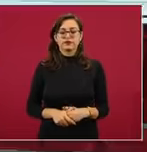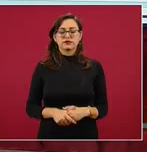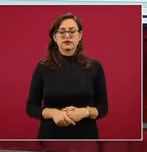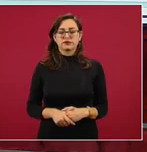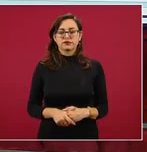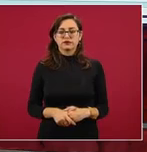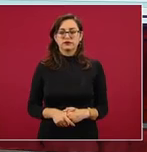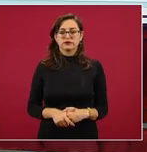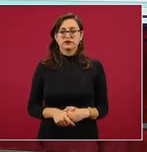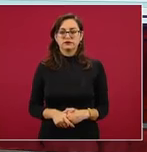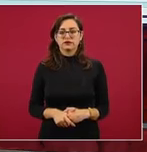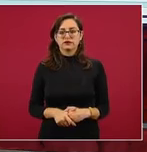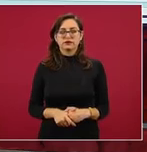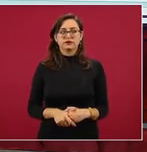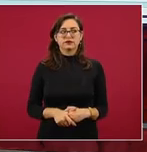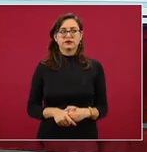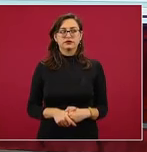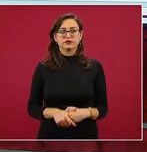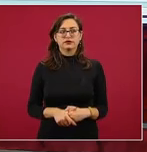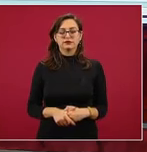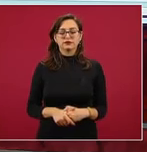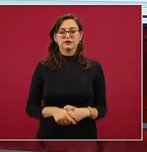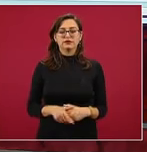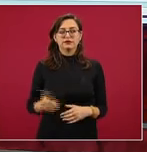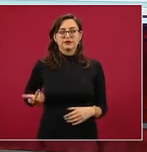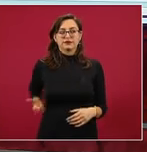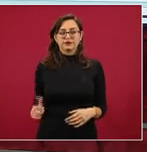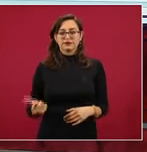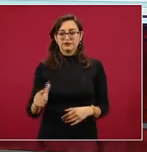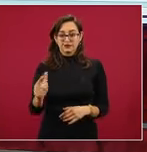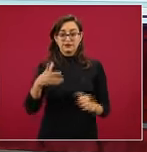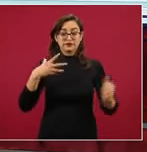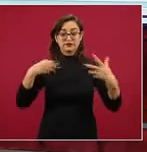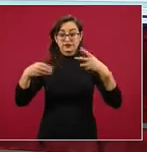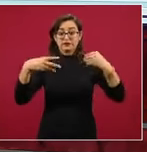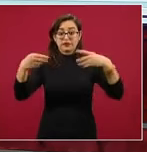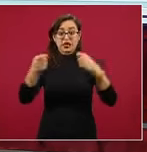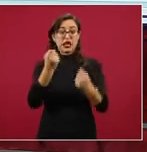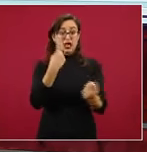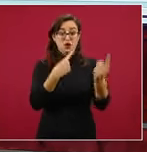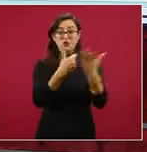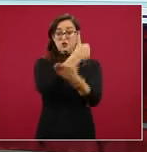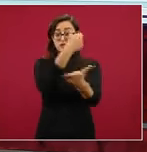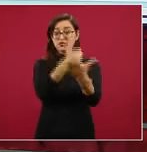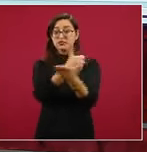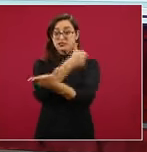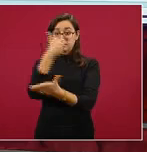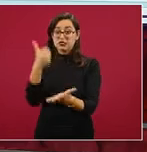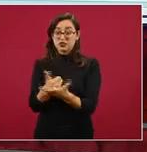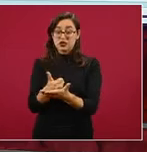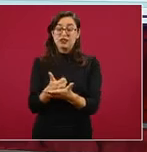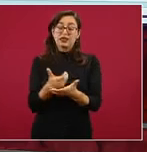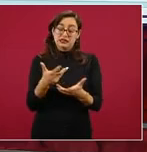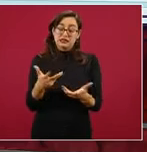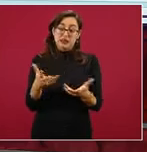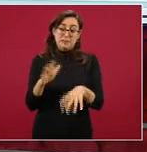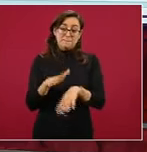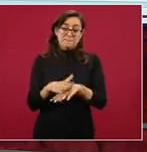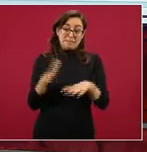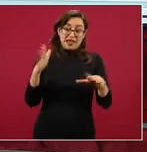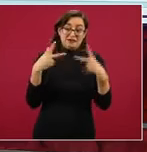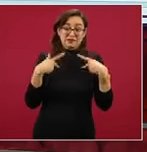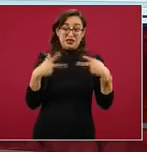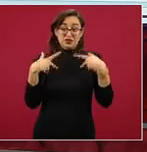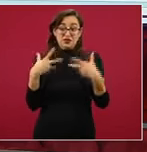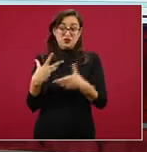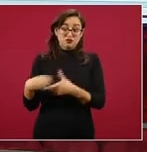número de defunciones en el estado de Guanajuato, por favor. Seguramente ciudades de mediano calibre, de